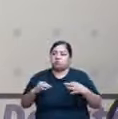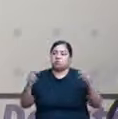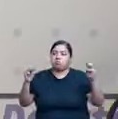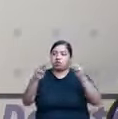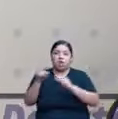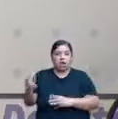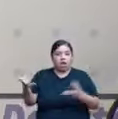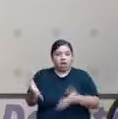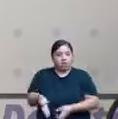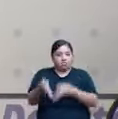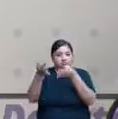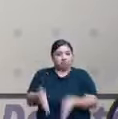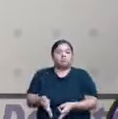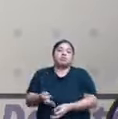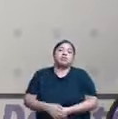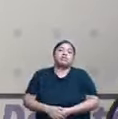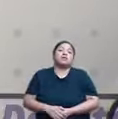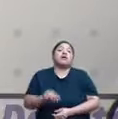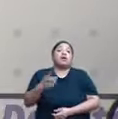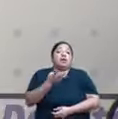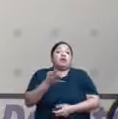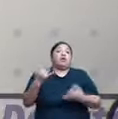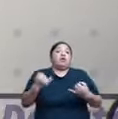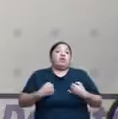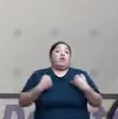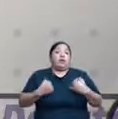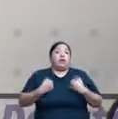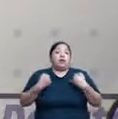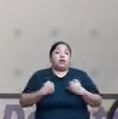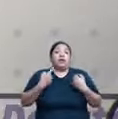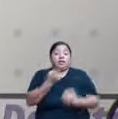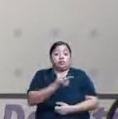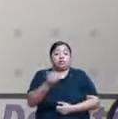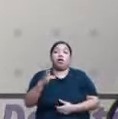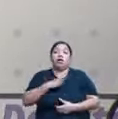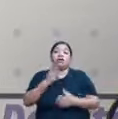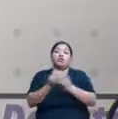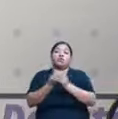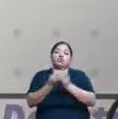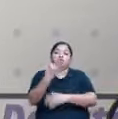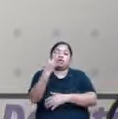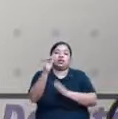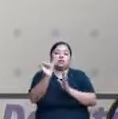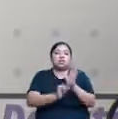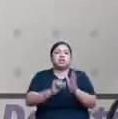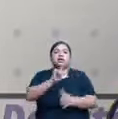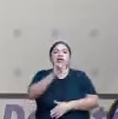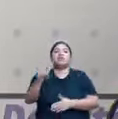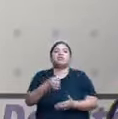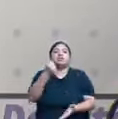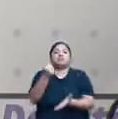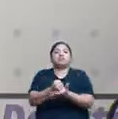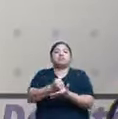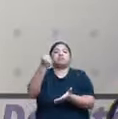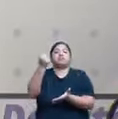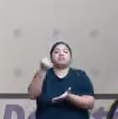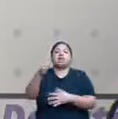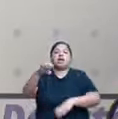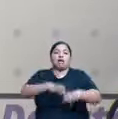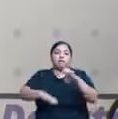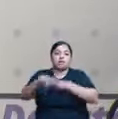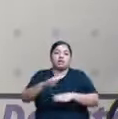También, no solamente esos jóvenes, tendrán 3 meses de curso y después de ahí ya está aprobado porque las han contratado